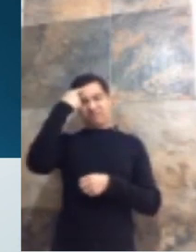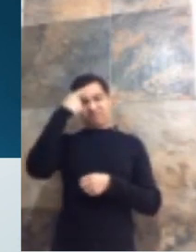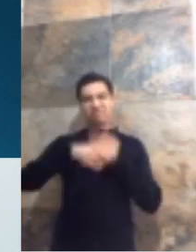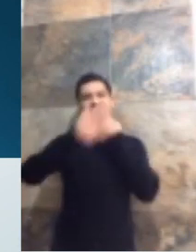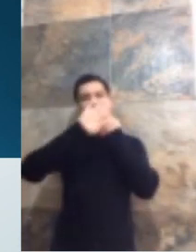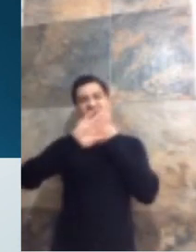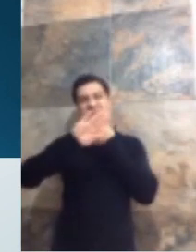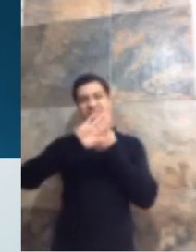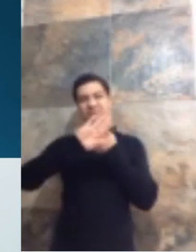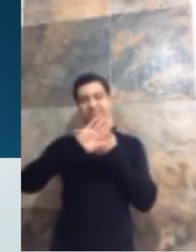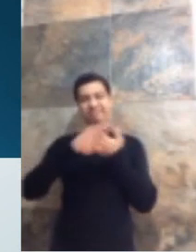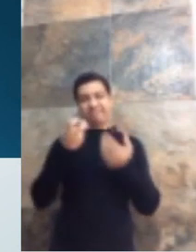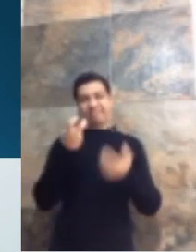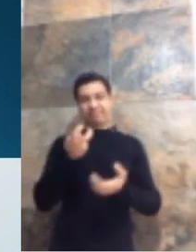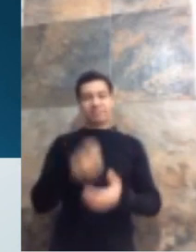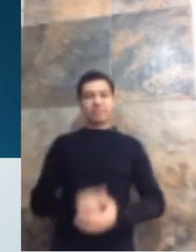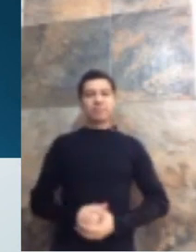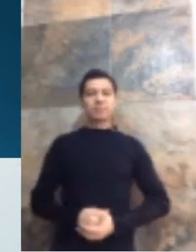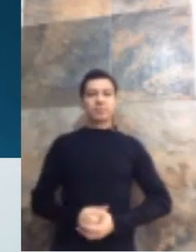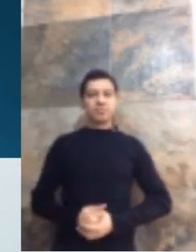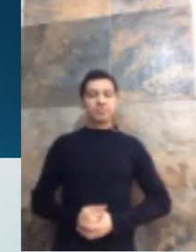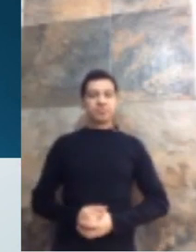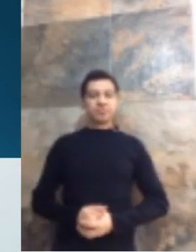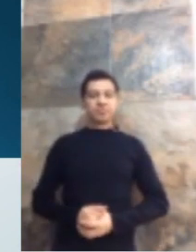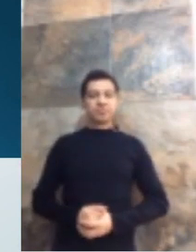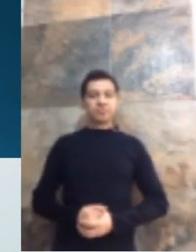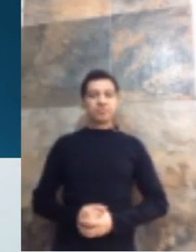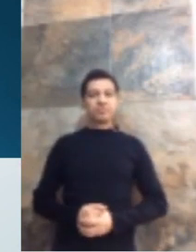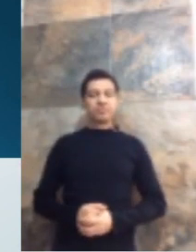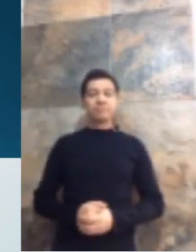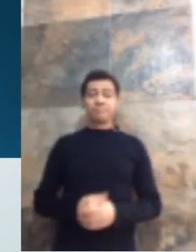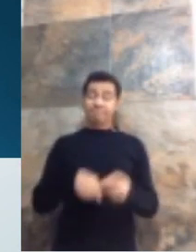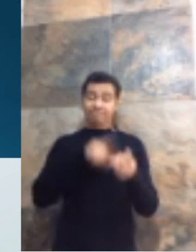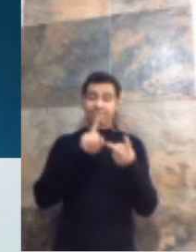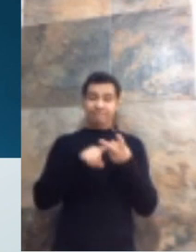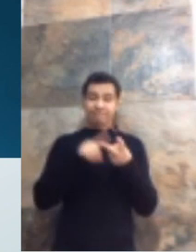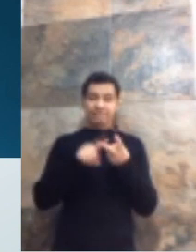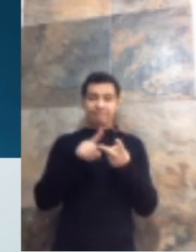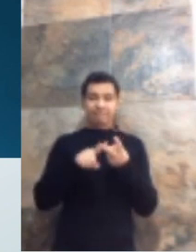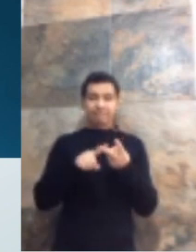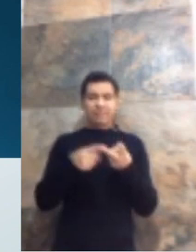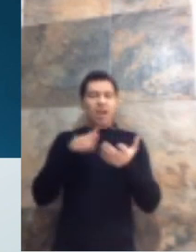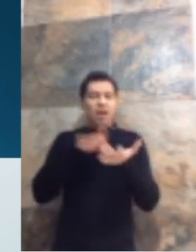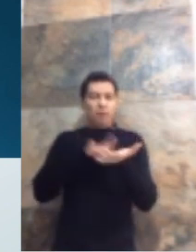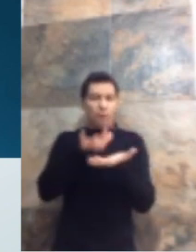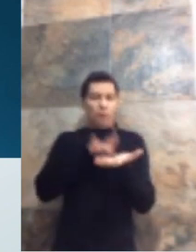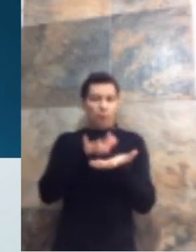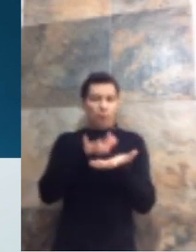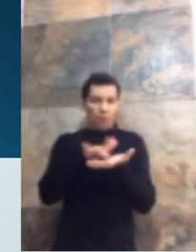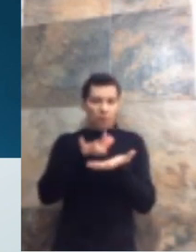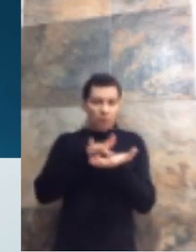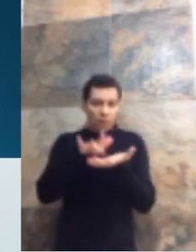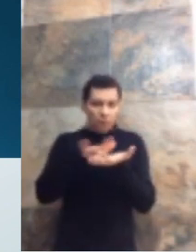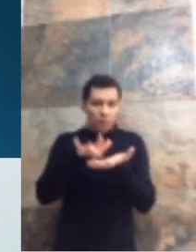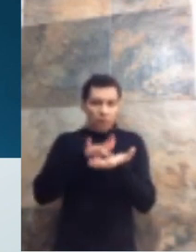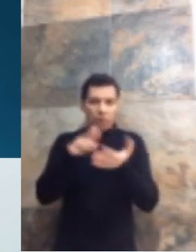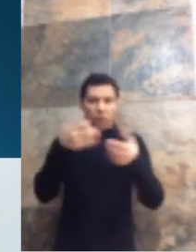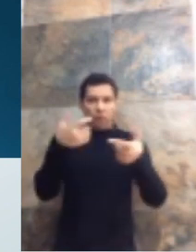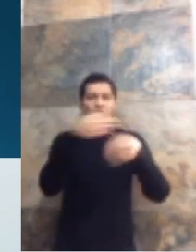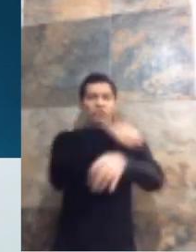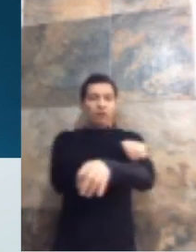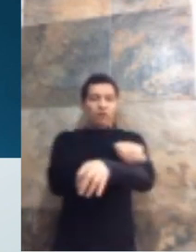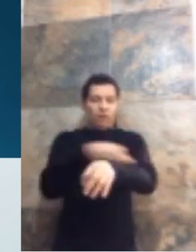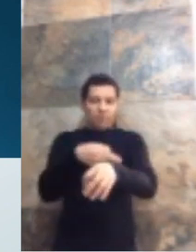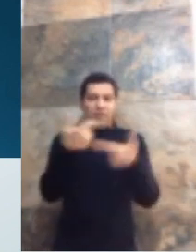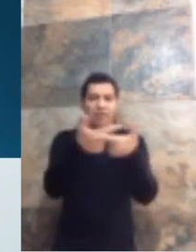a la 17. Otros puntos para orientación son expresar la intención de apoyo. Esto ayuda mucho a la familia, esto ayuda mucho a